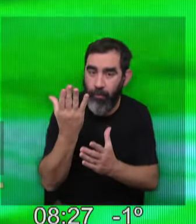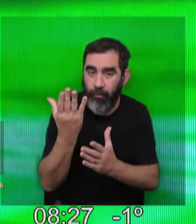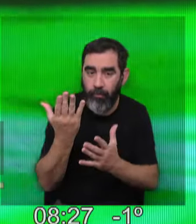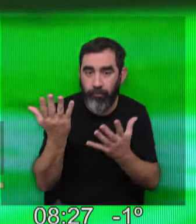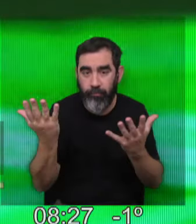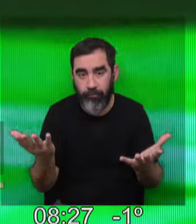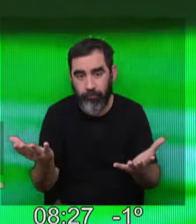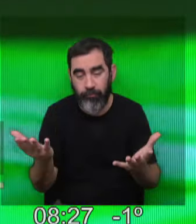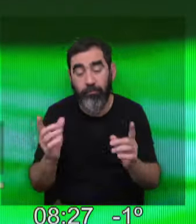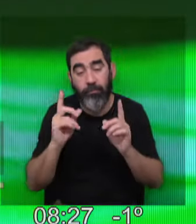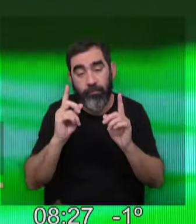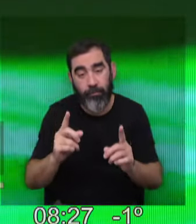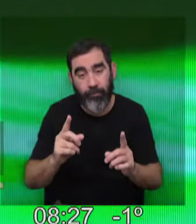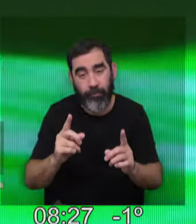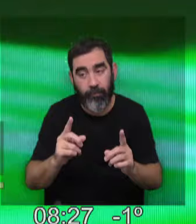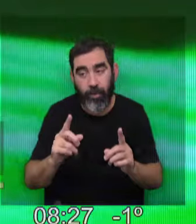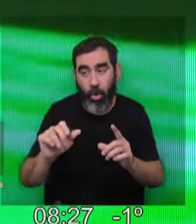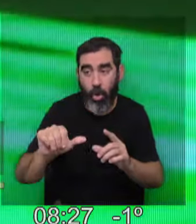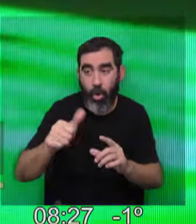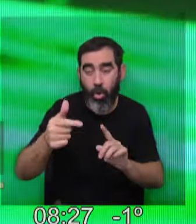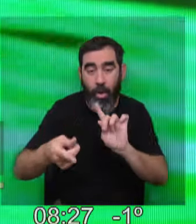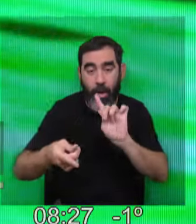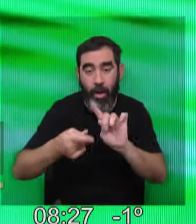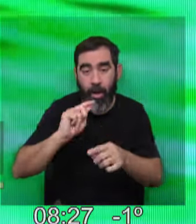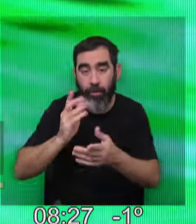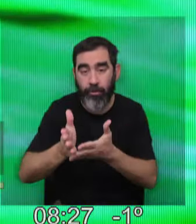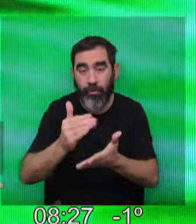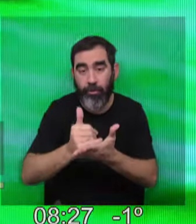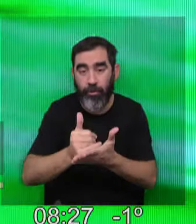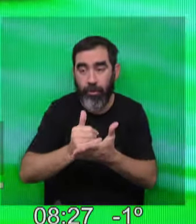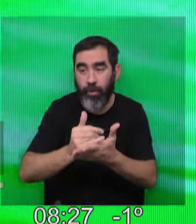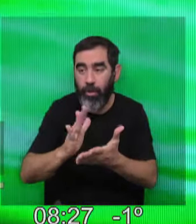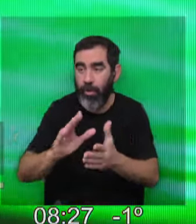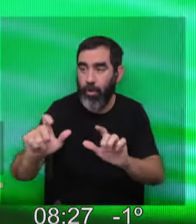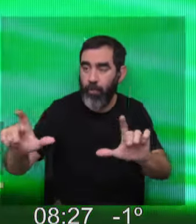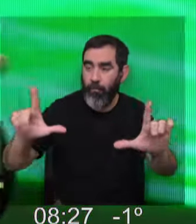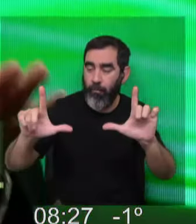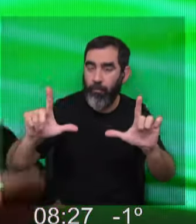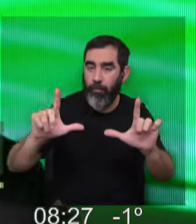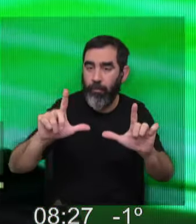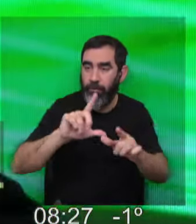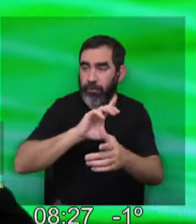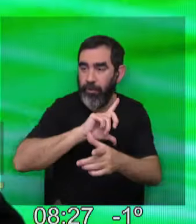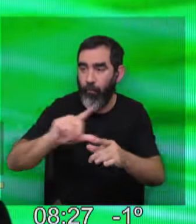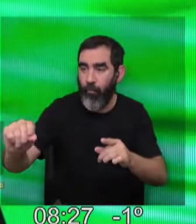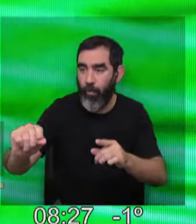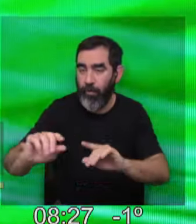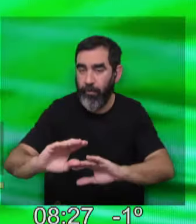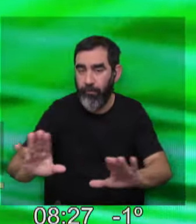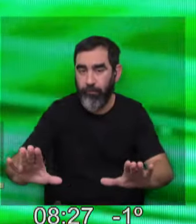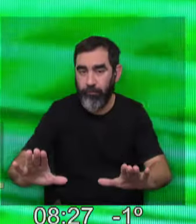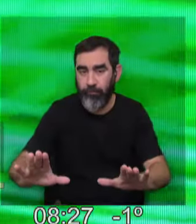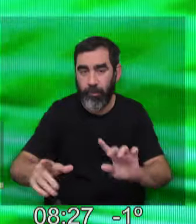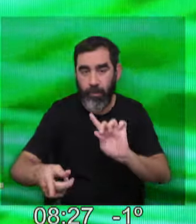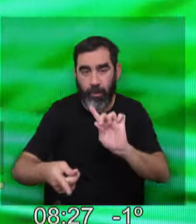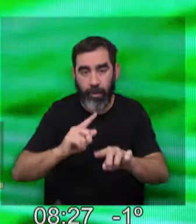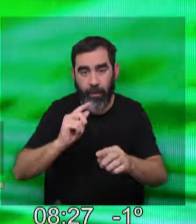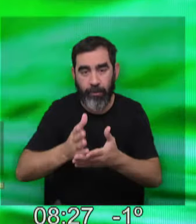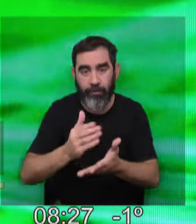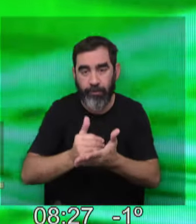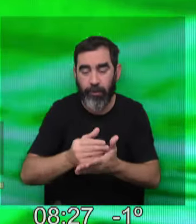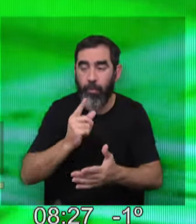bueno. Llega ahí, va a la Cancillería, gran popularidad de la Cancillería, ¡bumba! Un día se va de la Cancillería y de